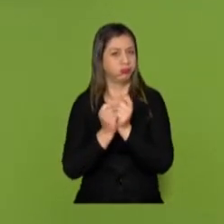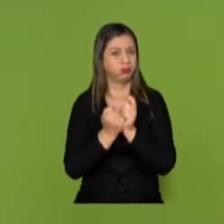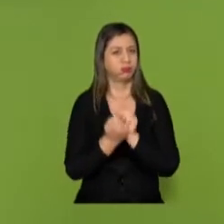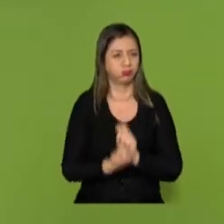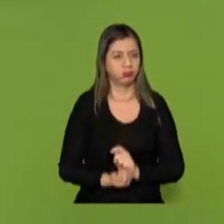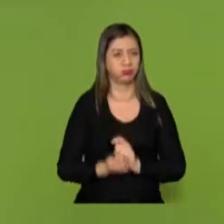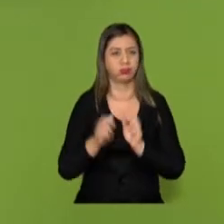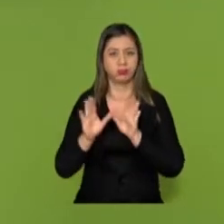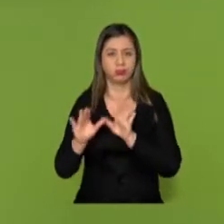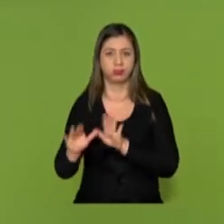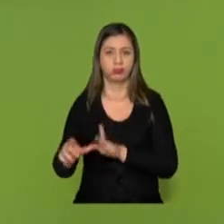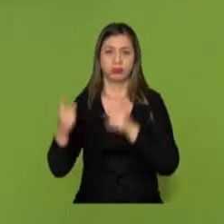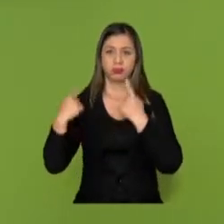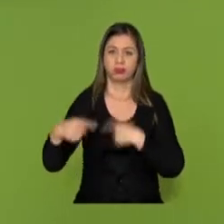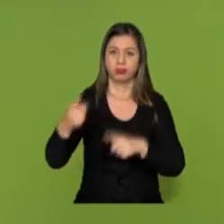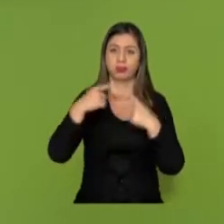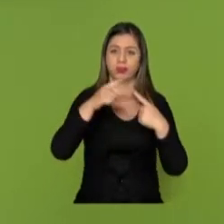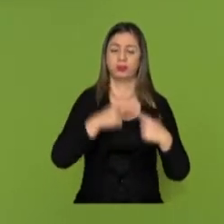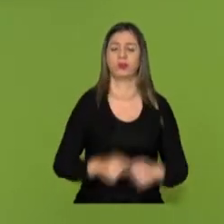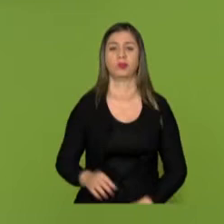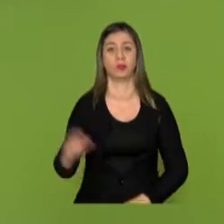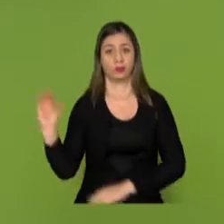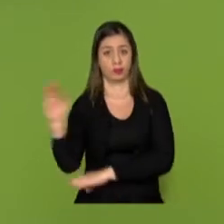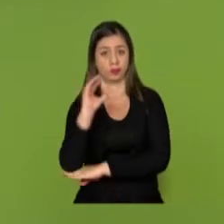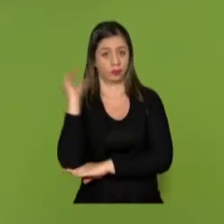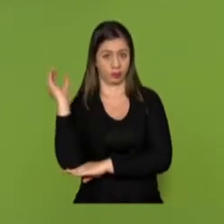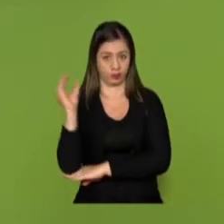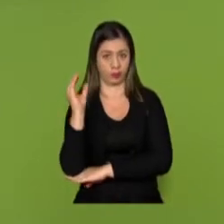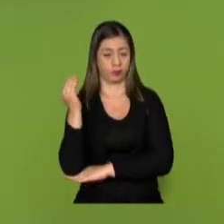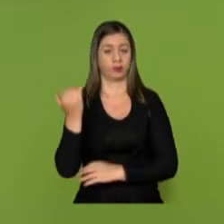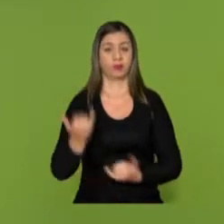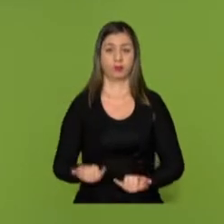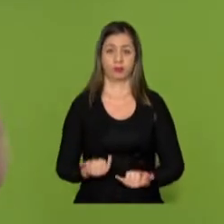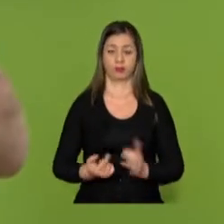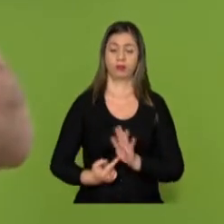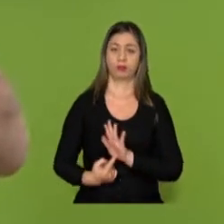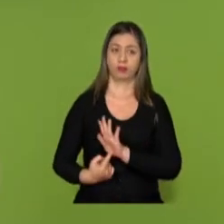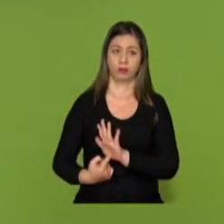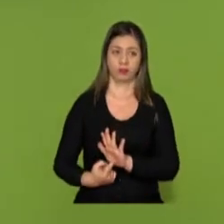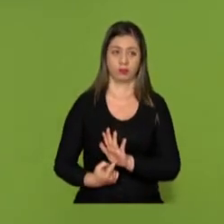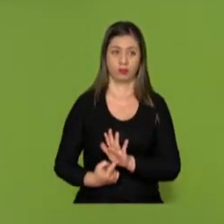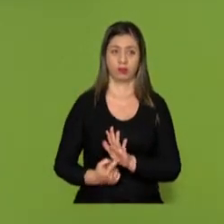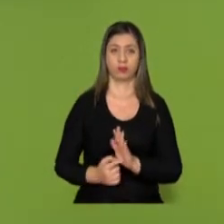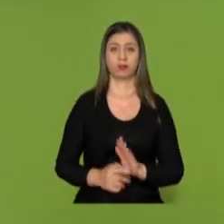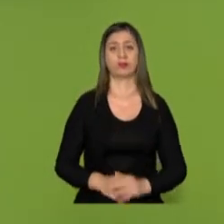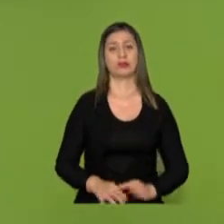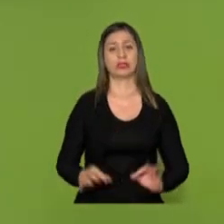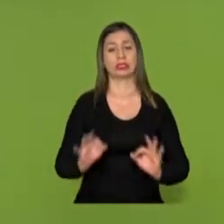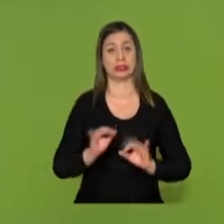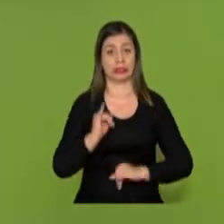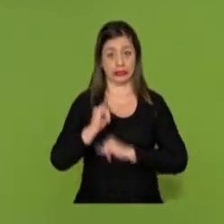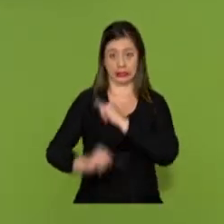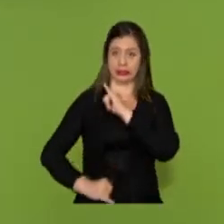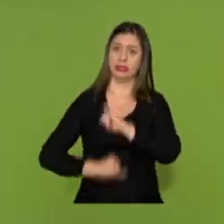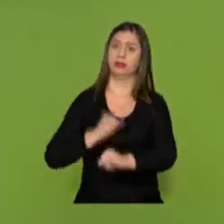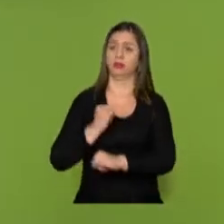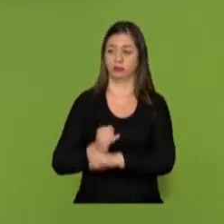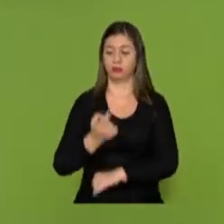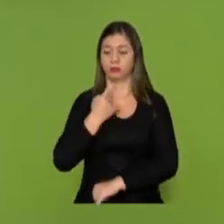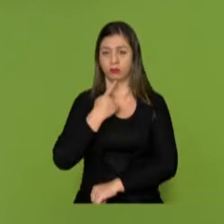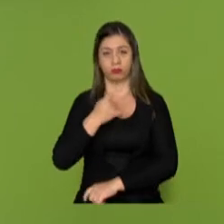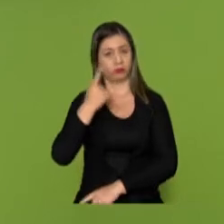de aviturismo en el país. Es un evento que tiene, pues, es de una talla internacional, como ustedes